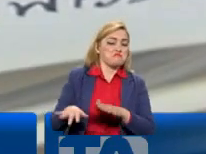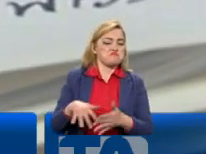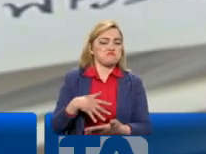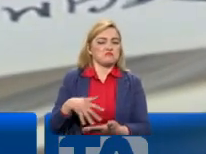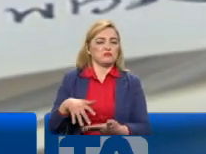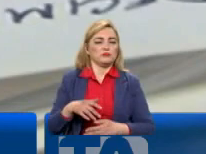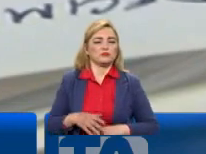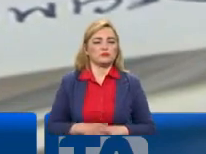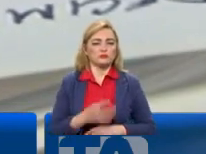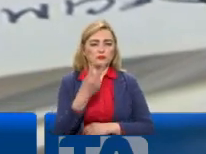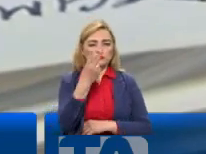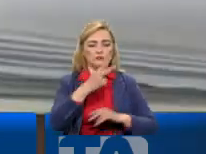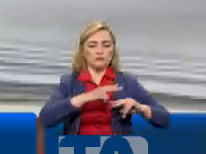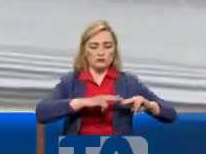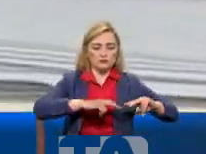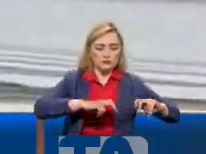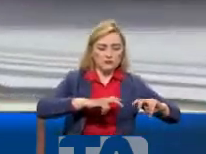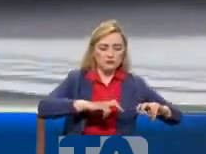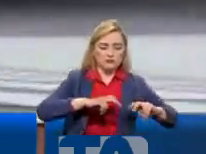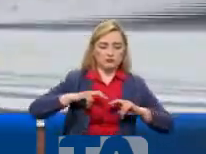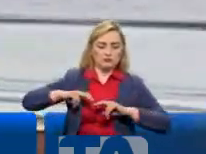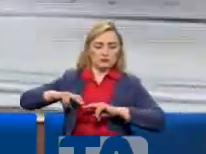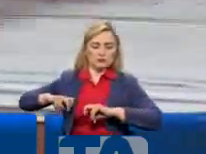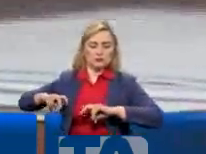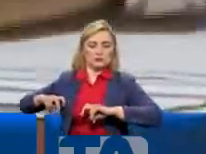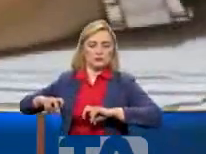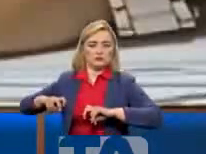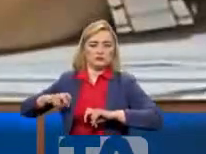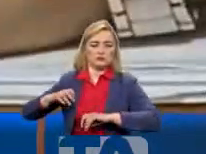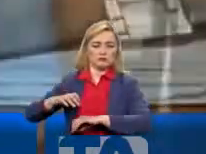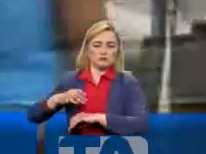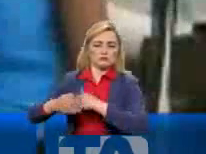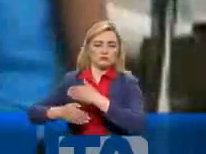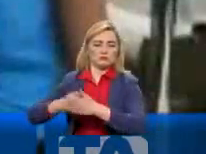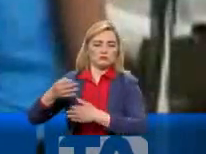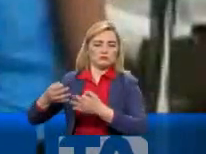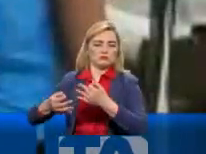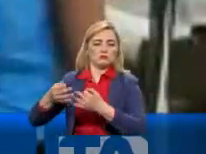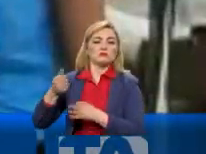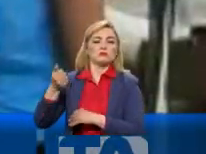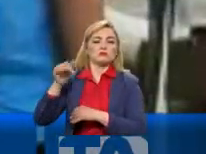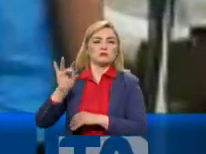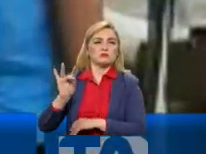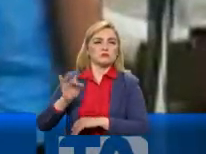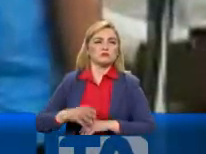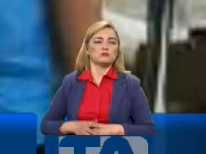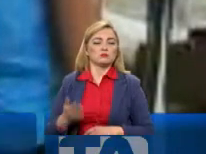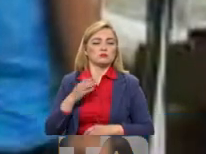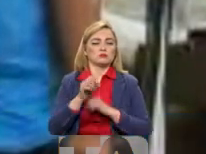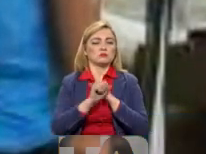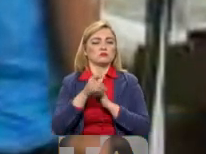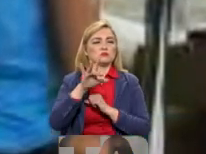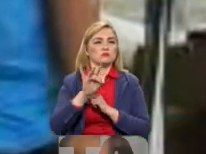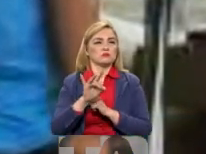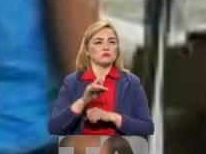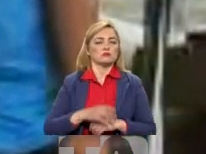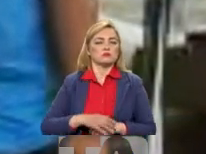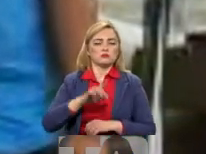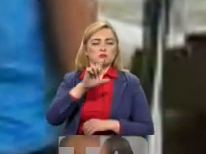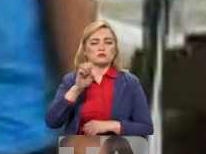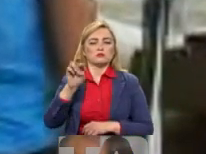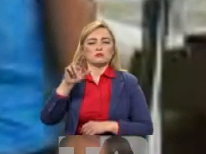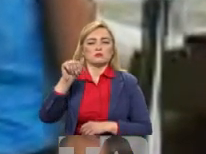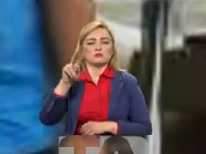se abran dos investigaciones fiscales donde hay ya 18 procesados en el 2018 llamó la atención que josé luis llerena